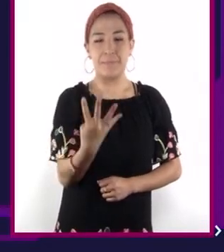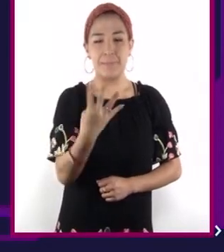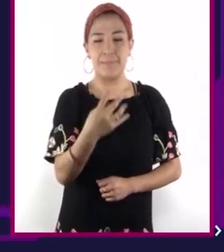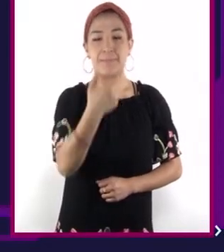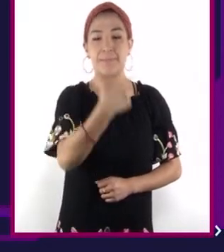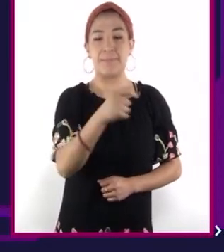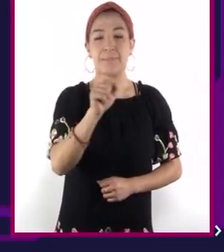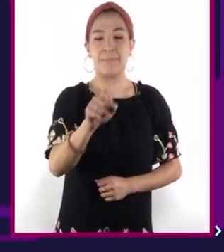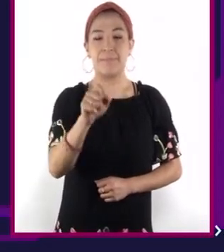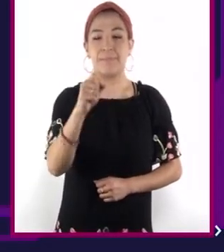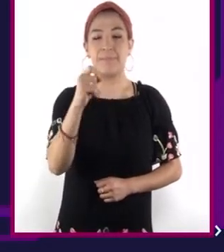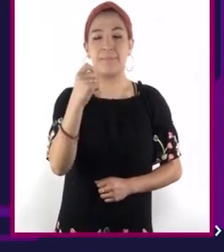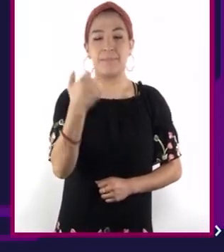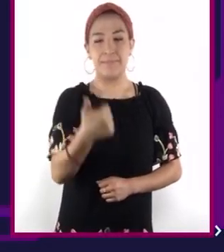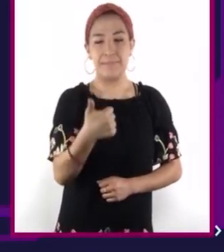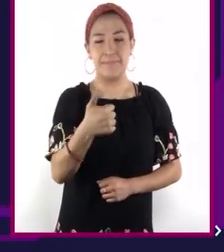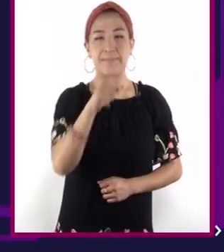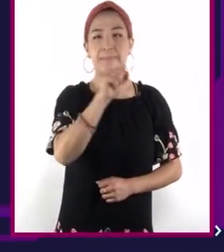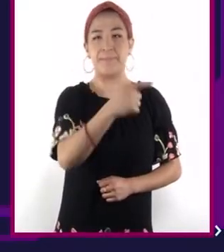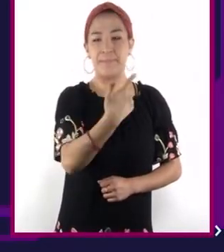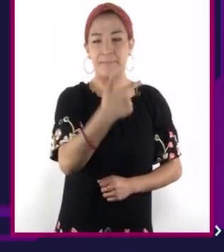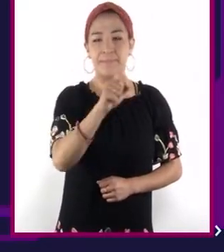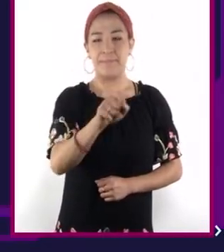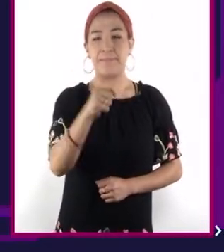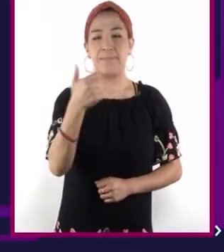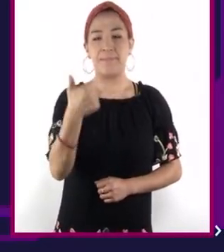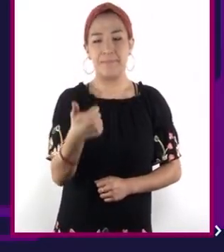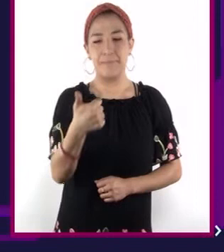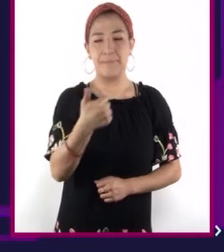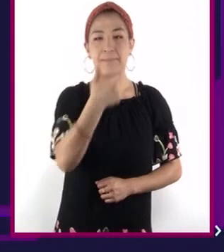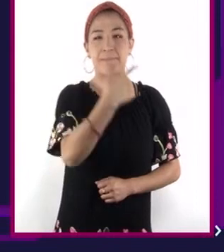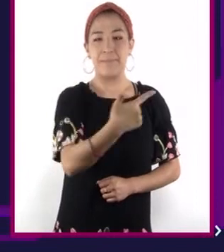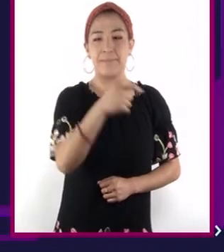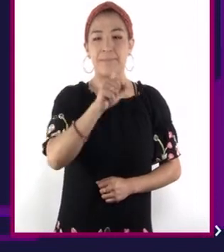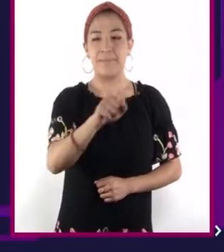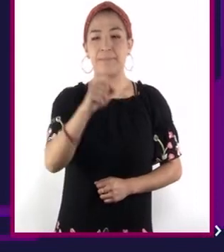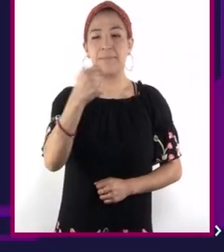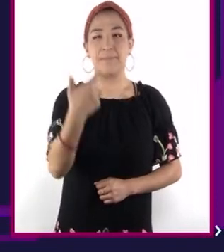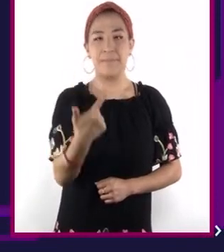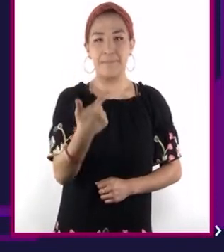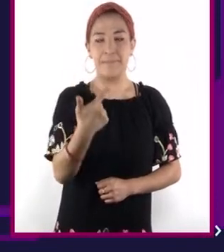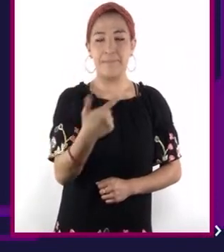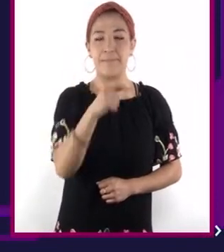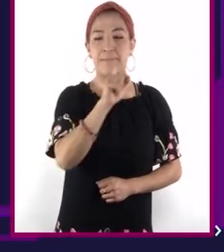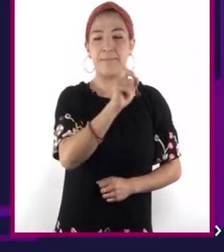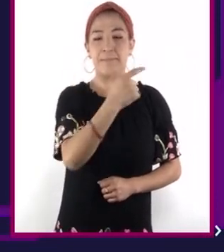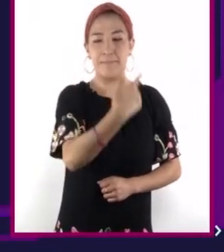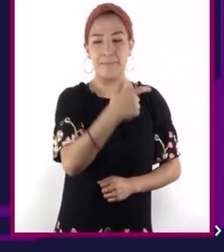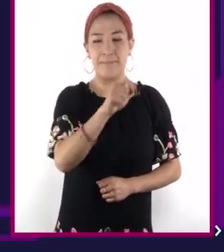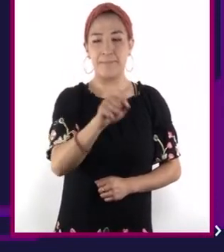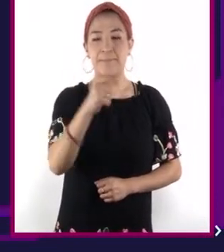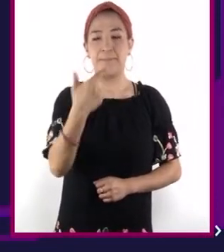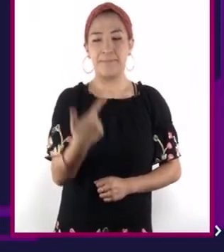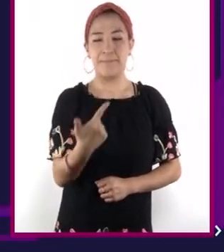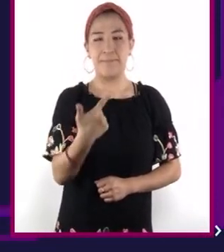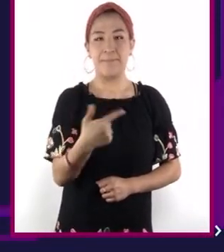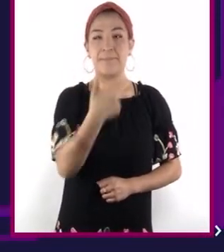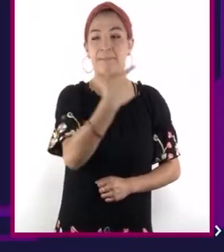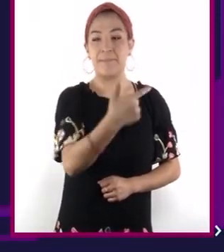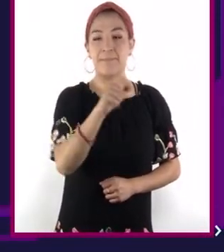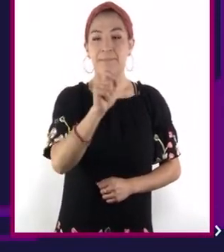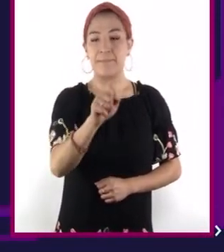7.4, 7.6, 7.6, 7.7,